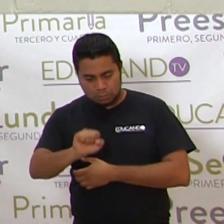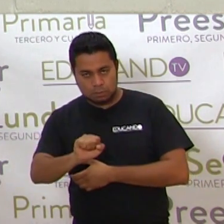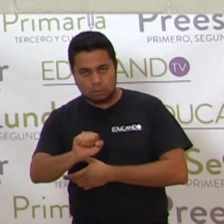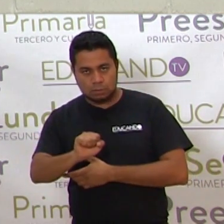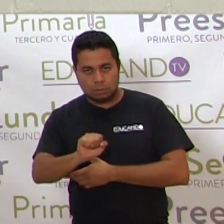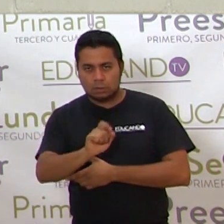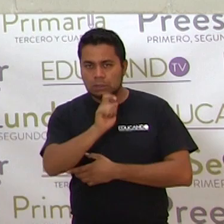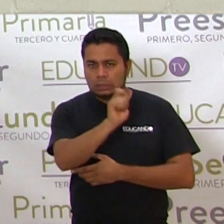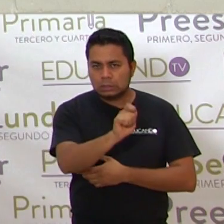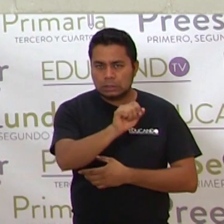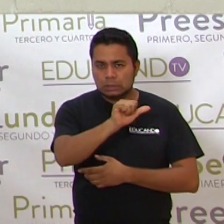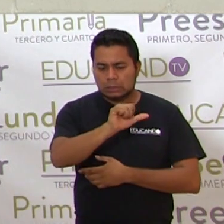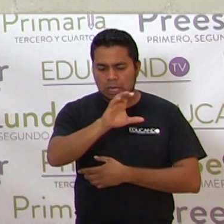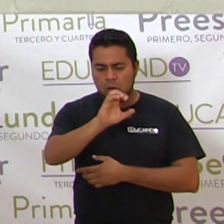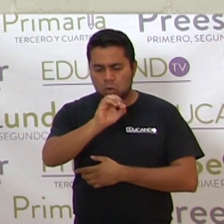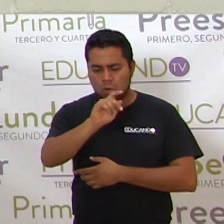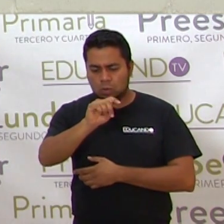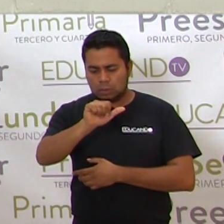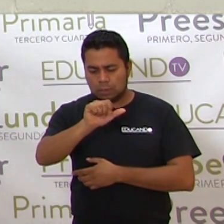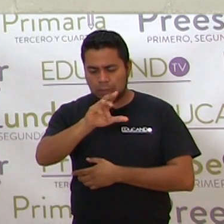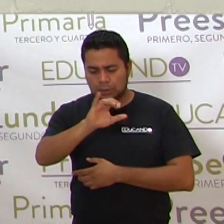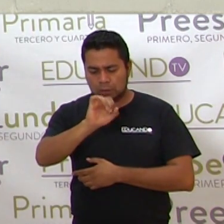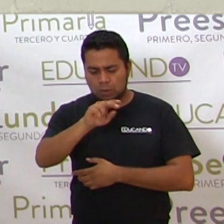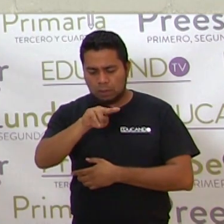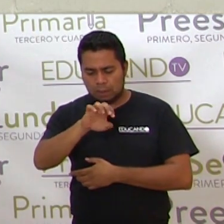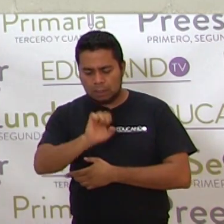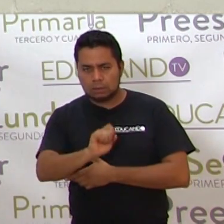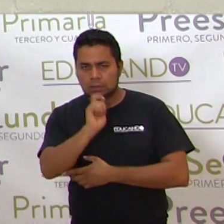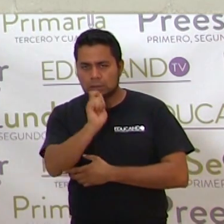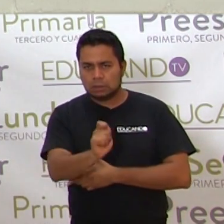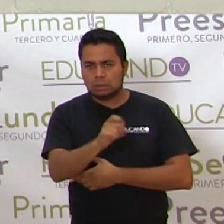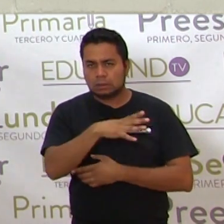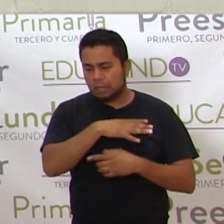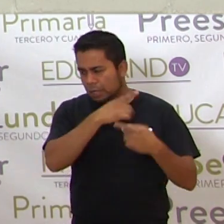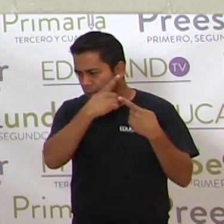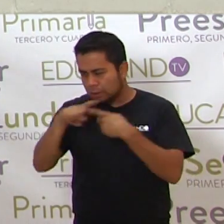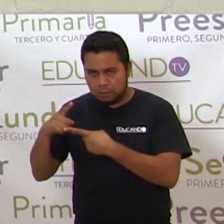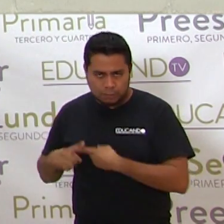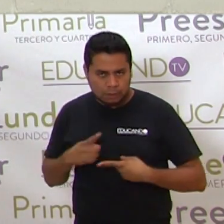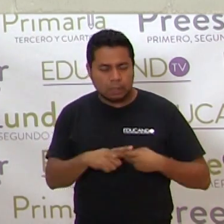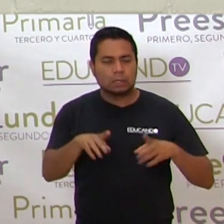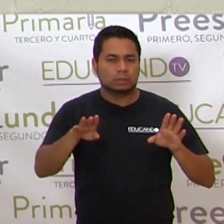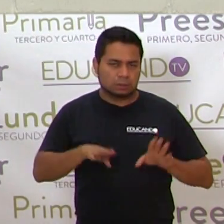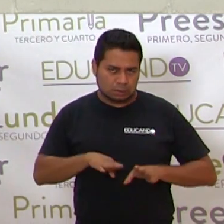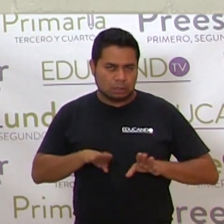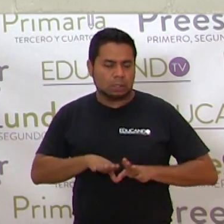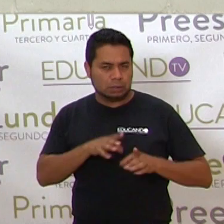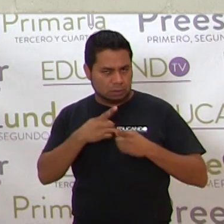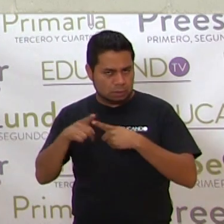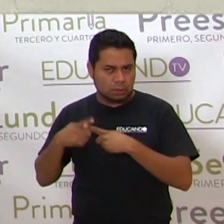¿Qué son las acotaciones? Tienen varias características